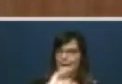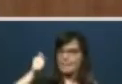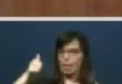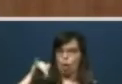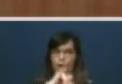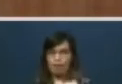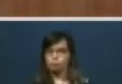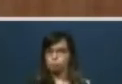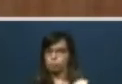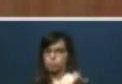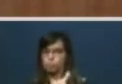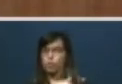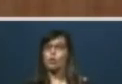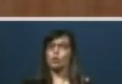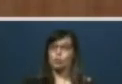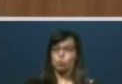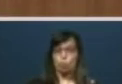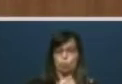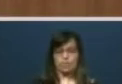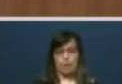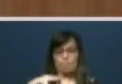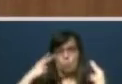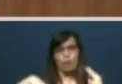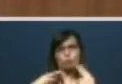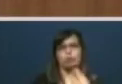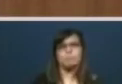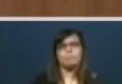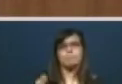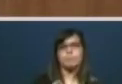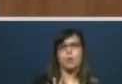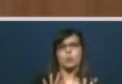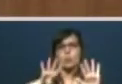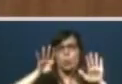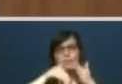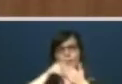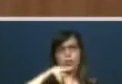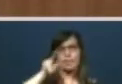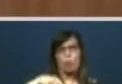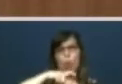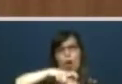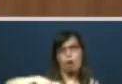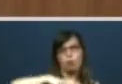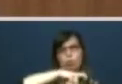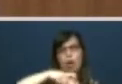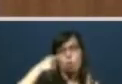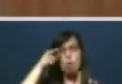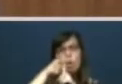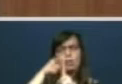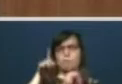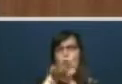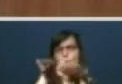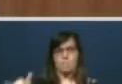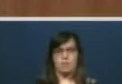estamos aportando a nuestras universidades públicas 9 millones de euros anuales para compensar la diferencia